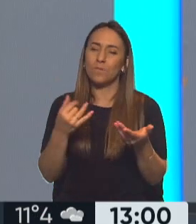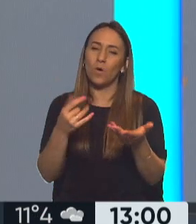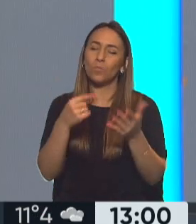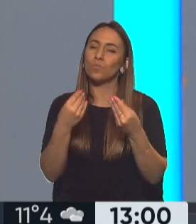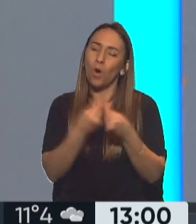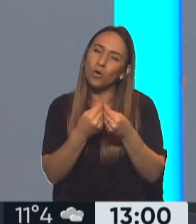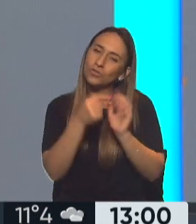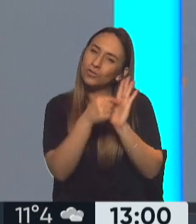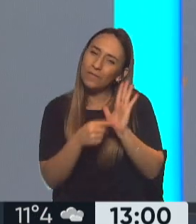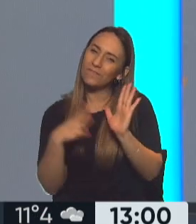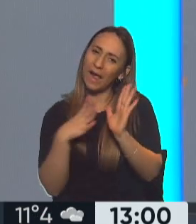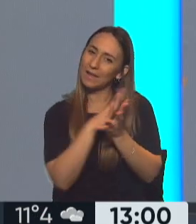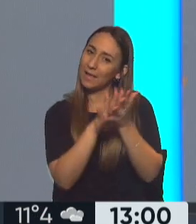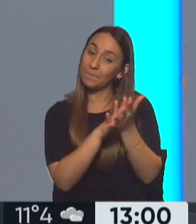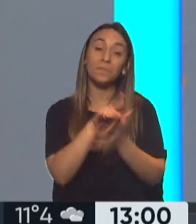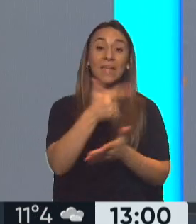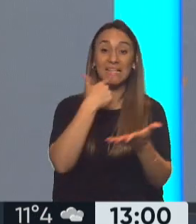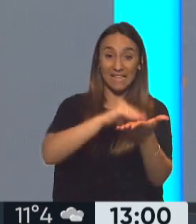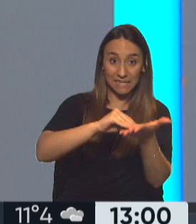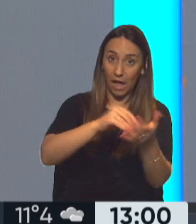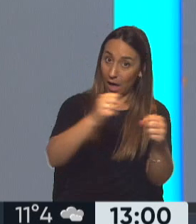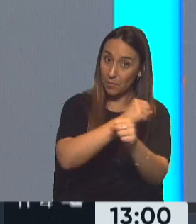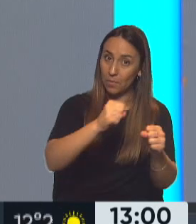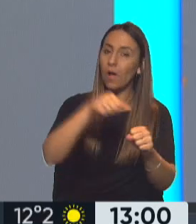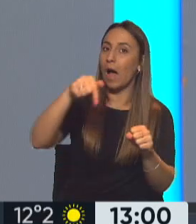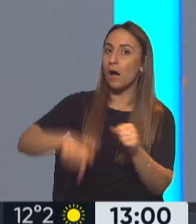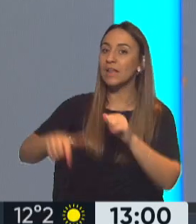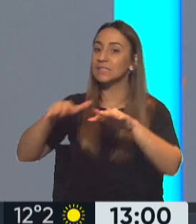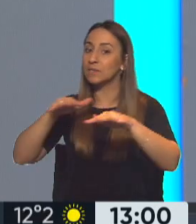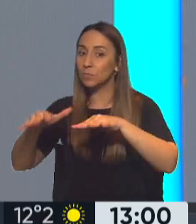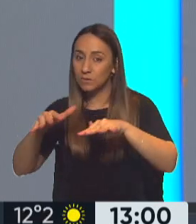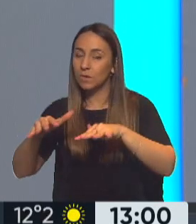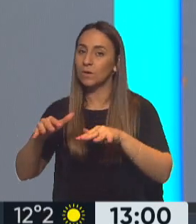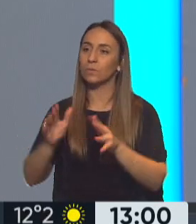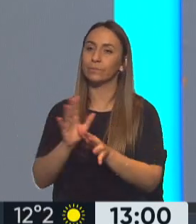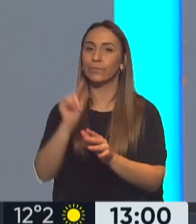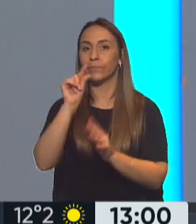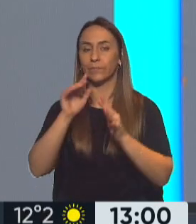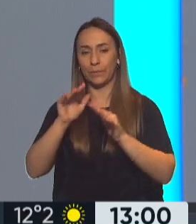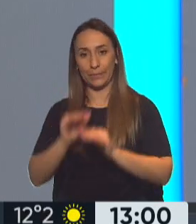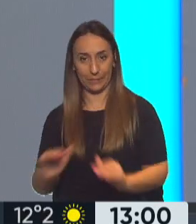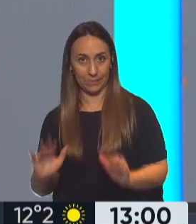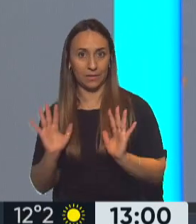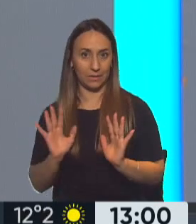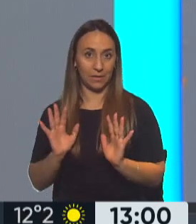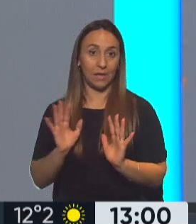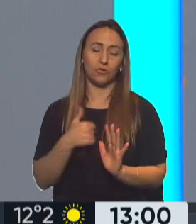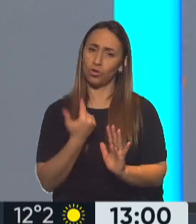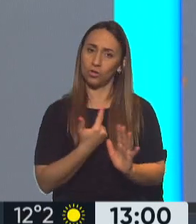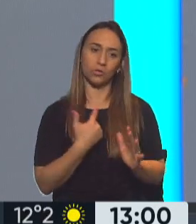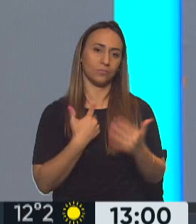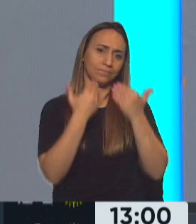decimos, esto que se aprobó en el Senado le pone paños fríos, lo aplaudimos de manera